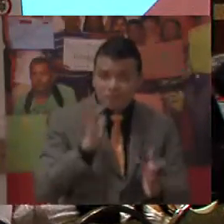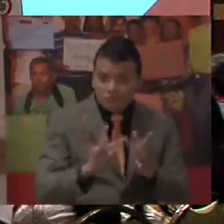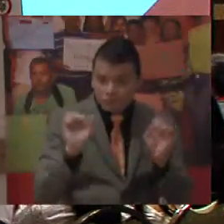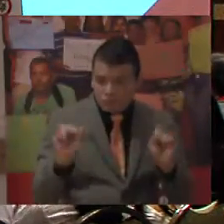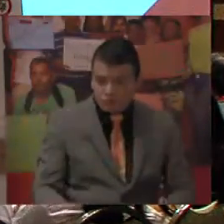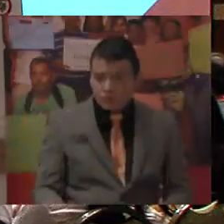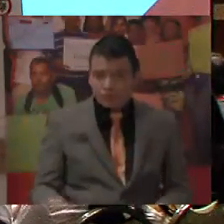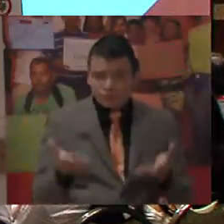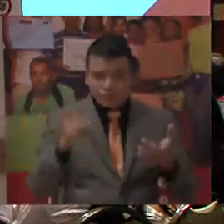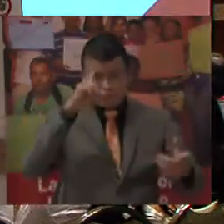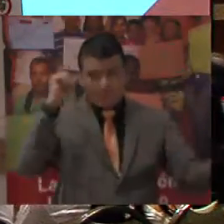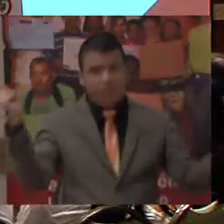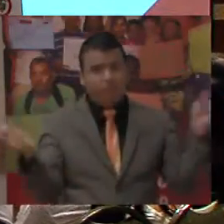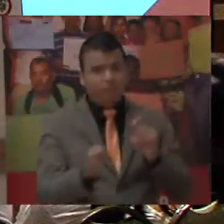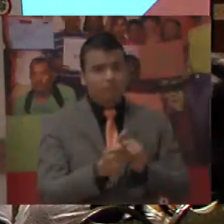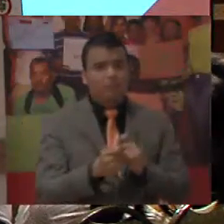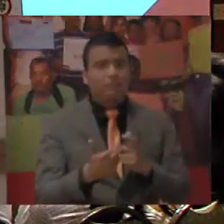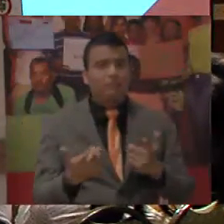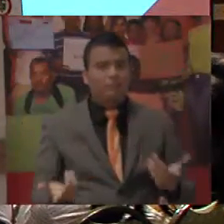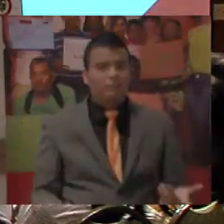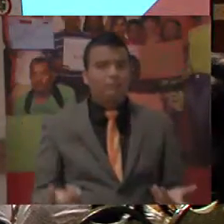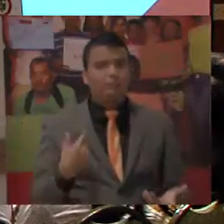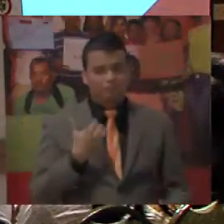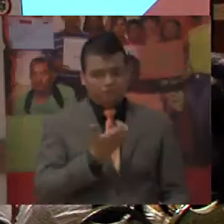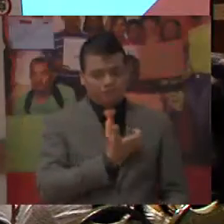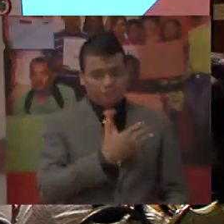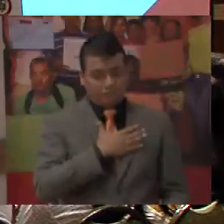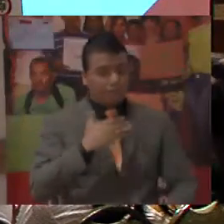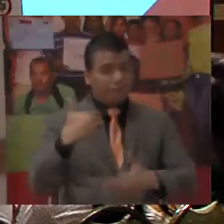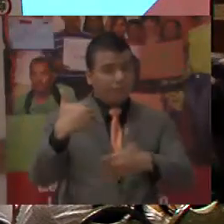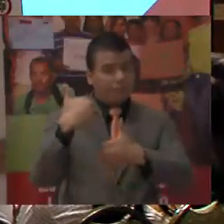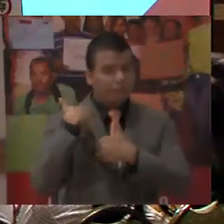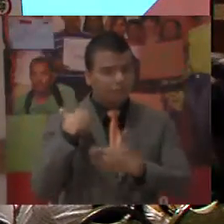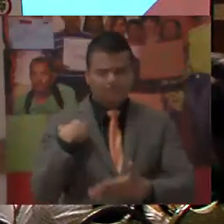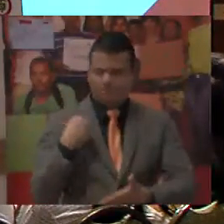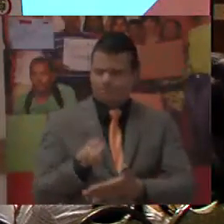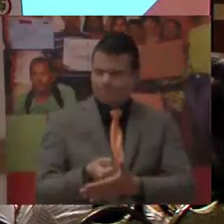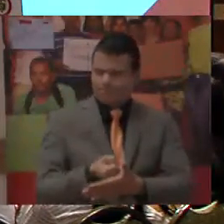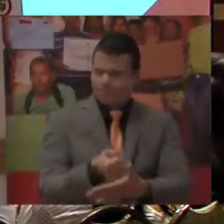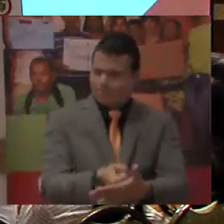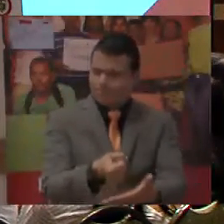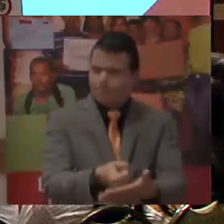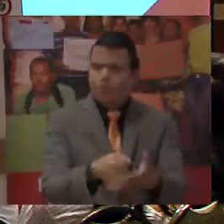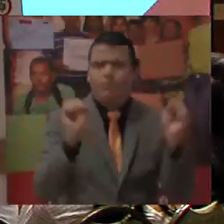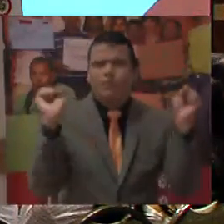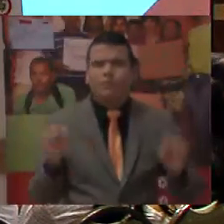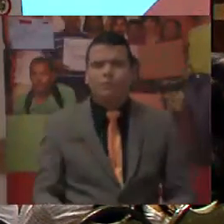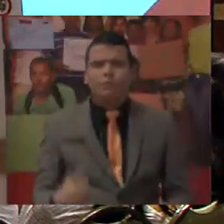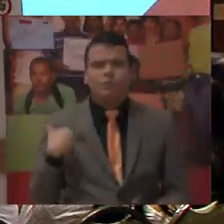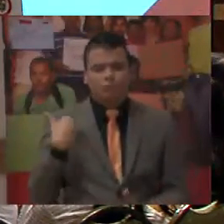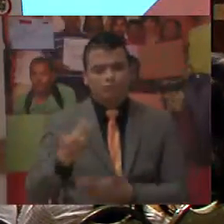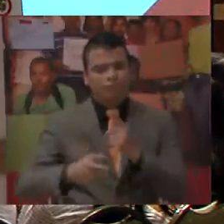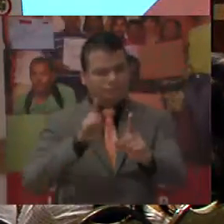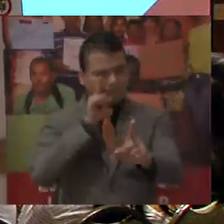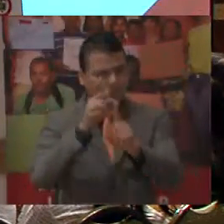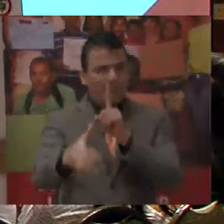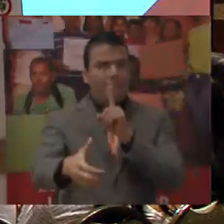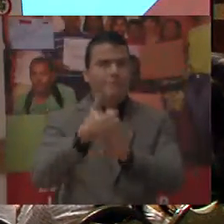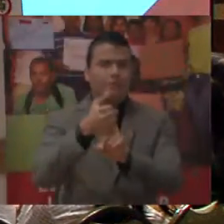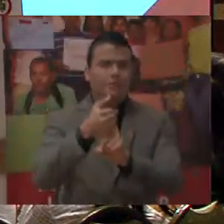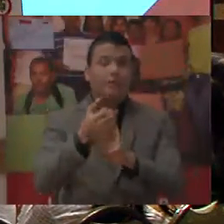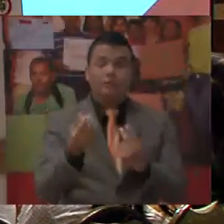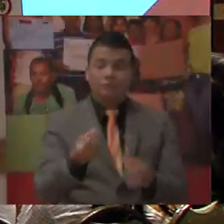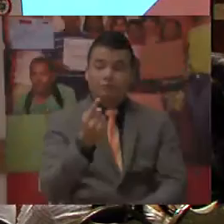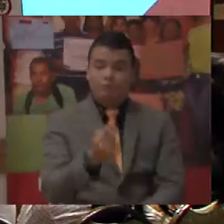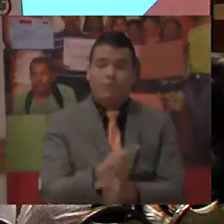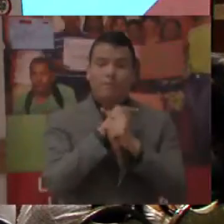mejore. Yo creo que en eso uno como alcalde tiene la obligación moral de trabajar, por supuesto, para que eso se cumpla de la manera más